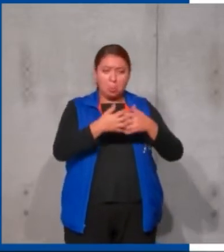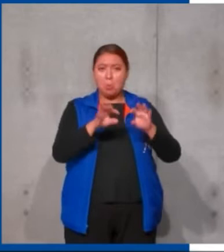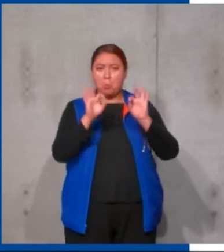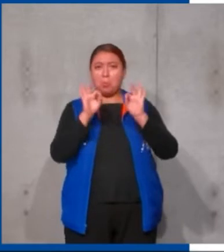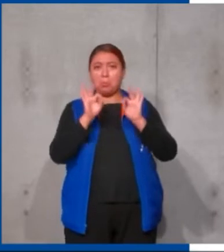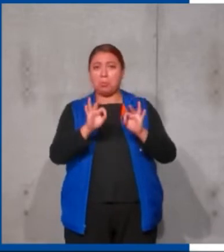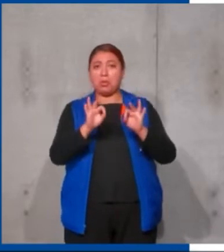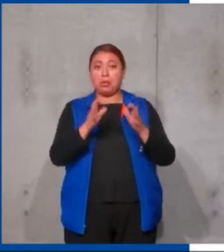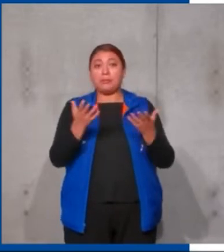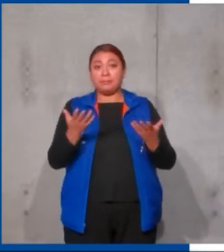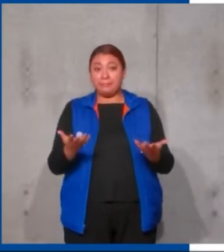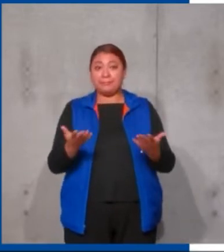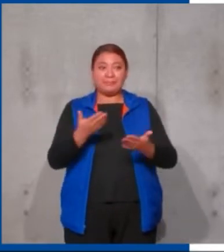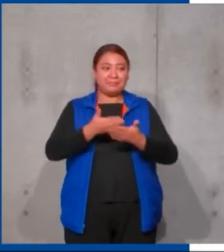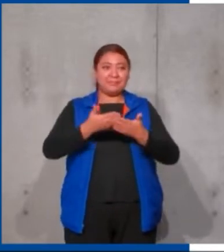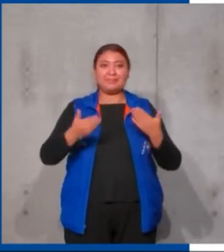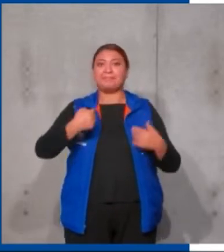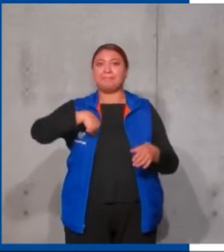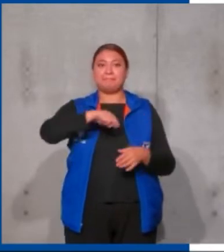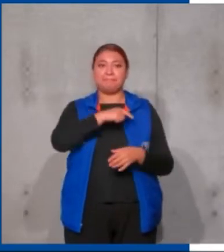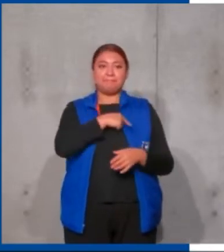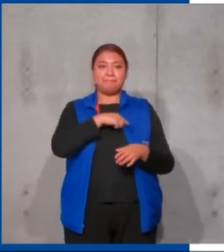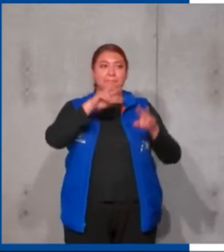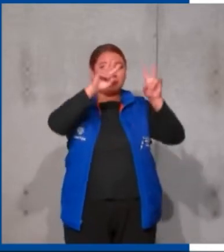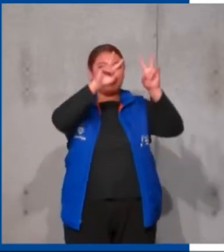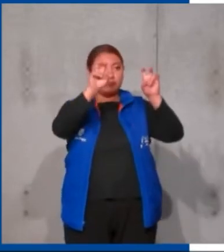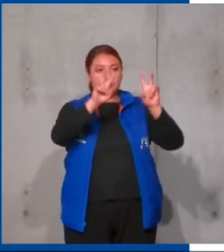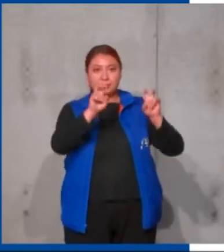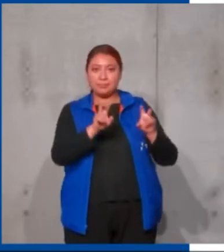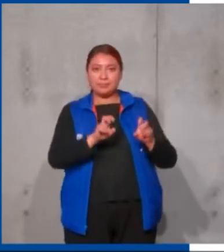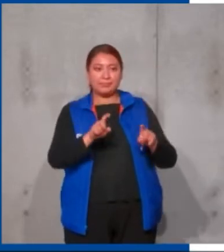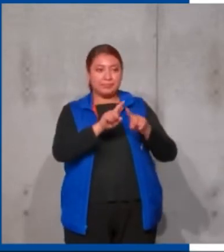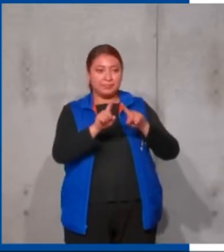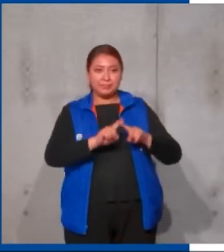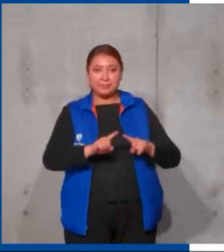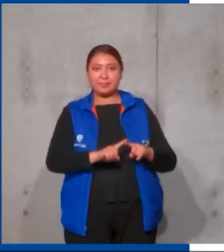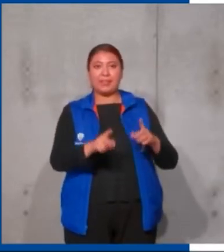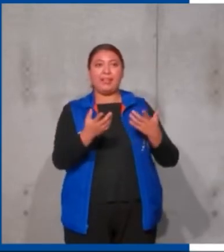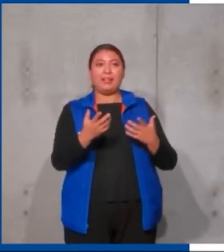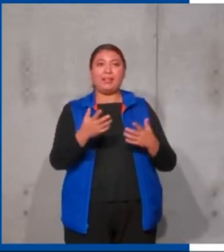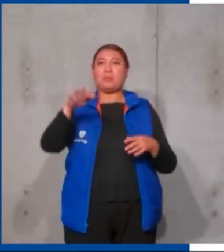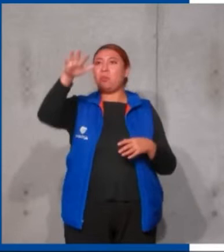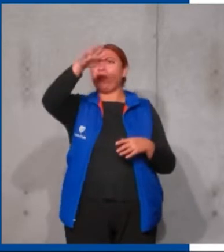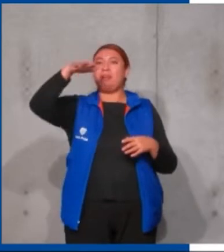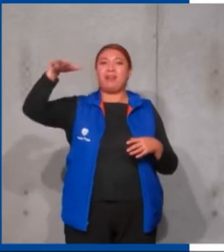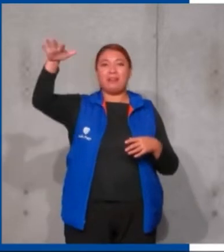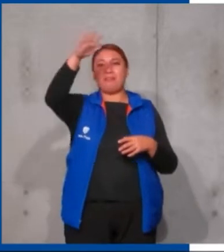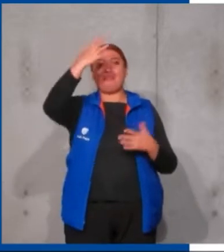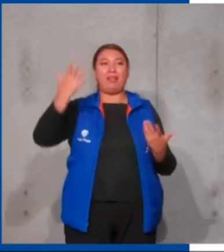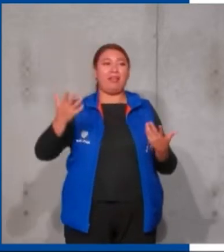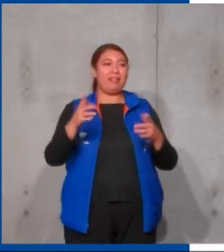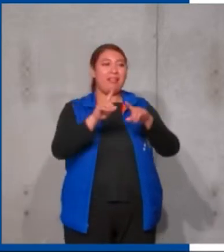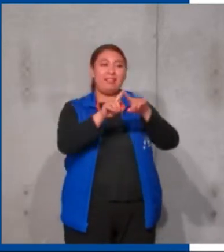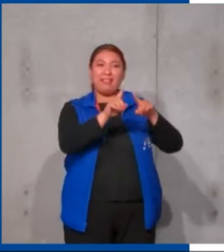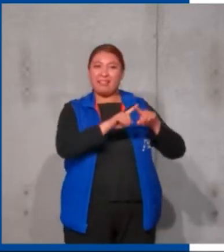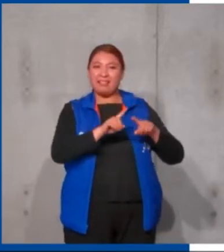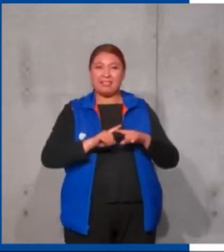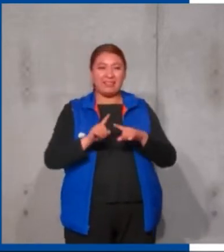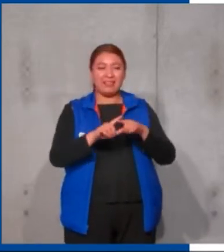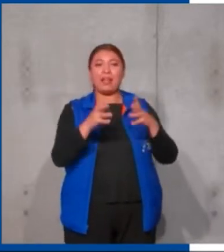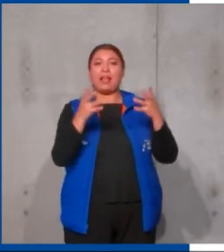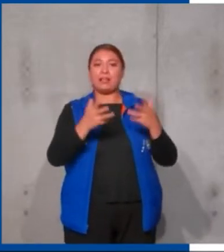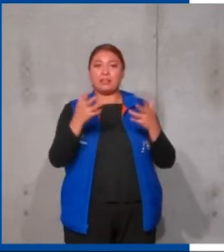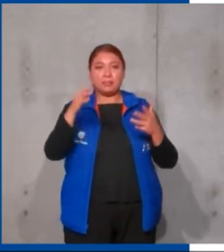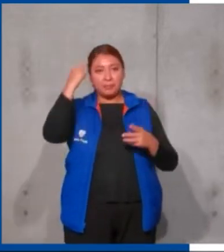funcionado. En el caso de nosotros, venimos trabajando con el tema de la compensación de CO2 de todos los trabajos de impresión de